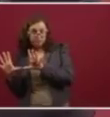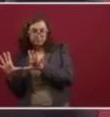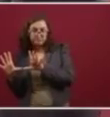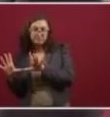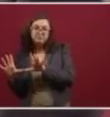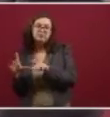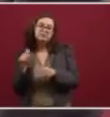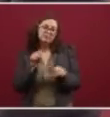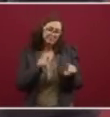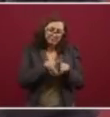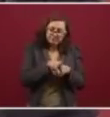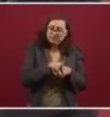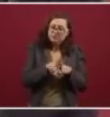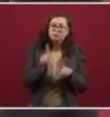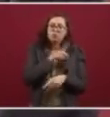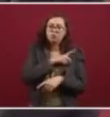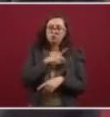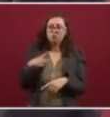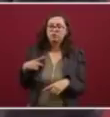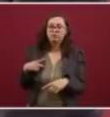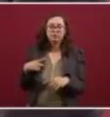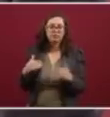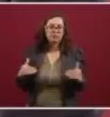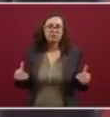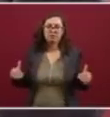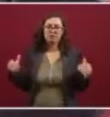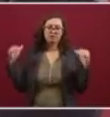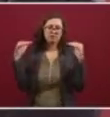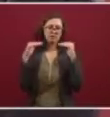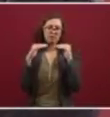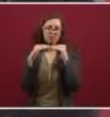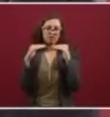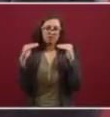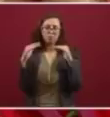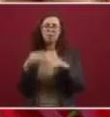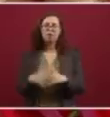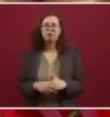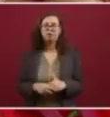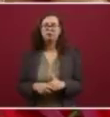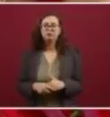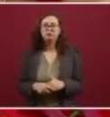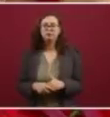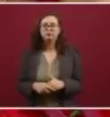tendría también aplicación para el Fobiste.